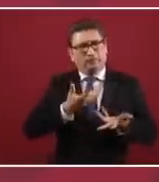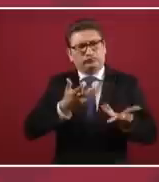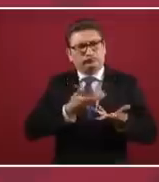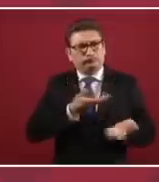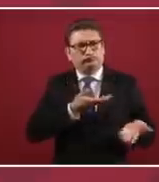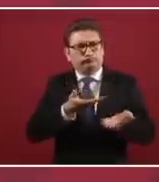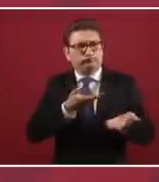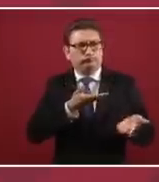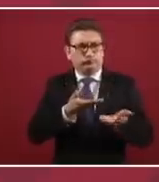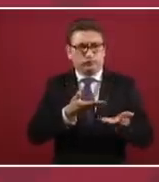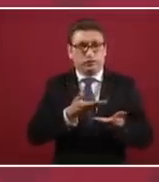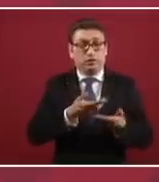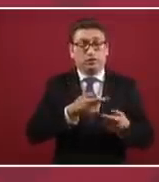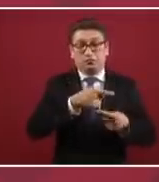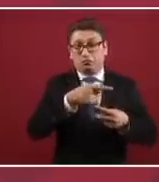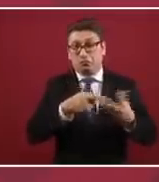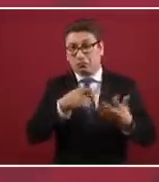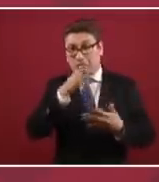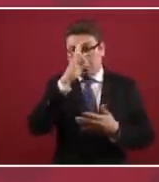no prohibir